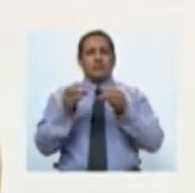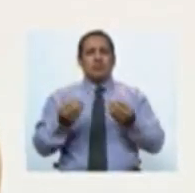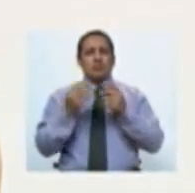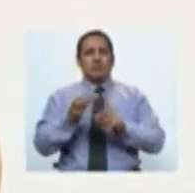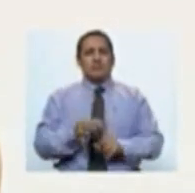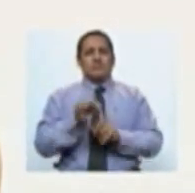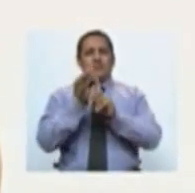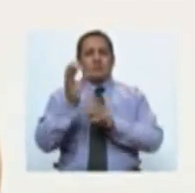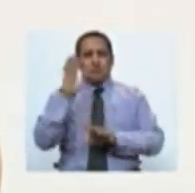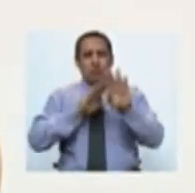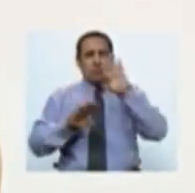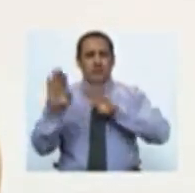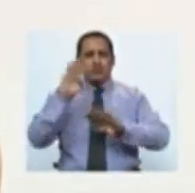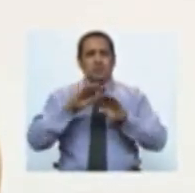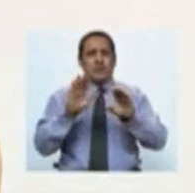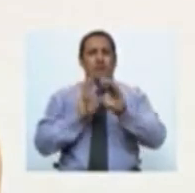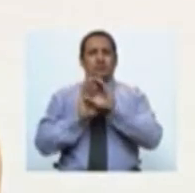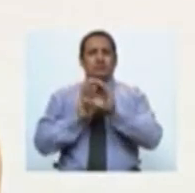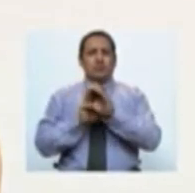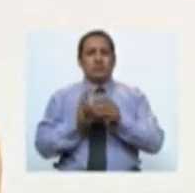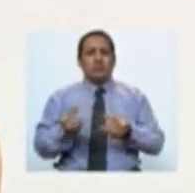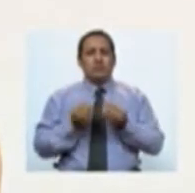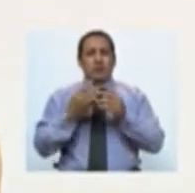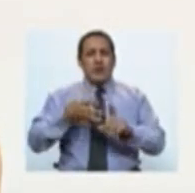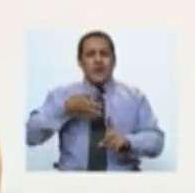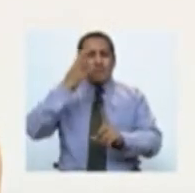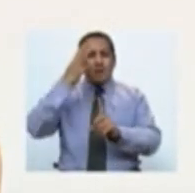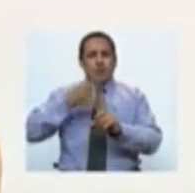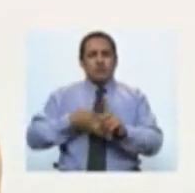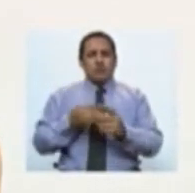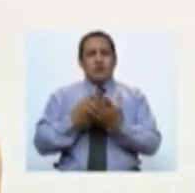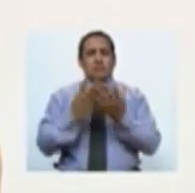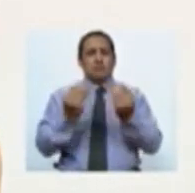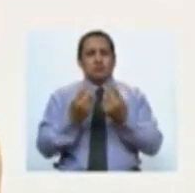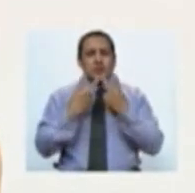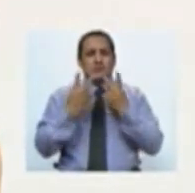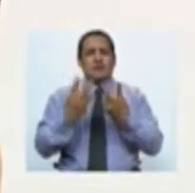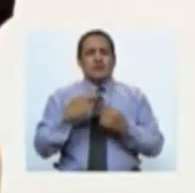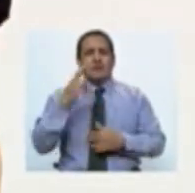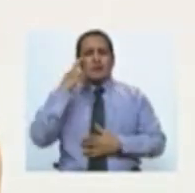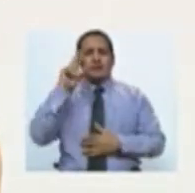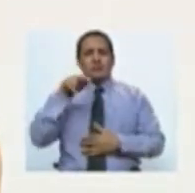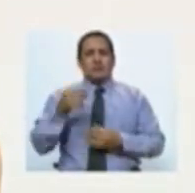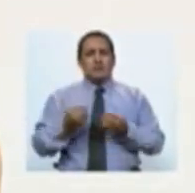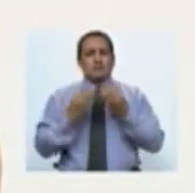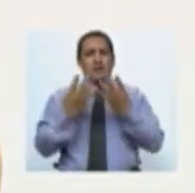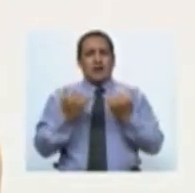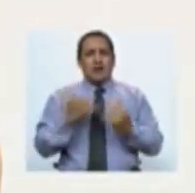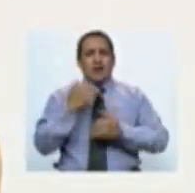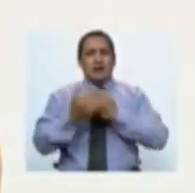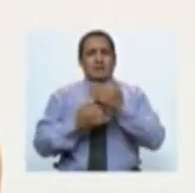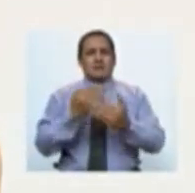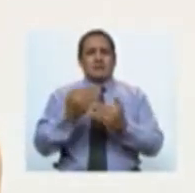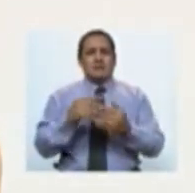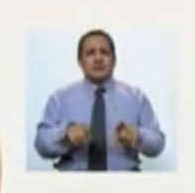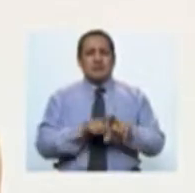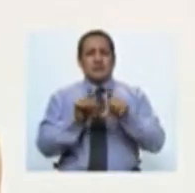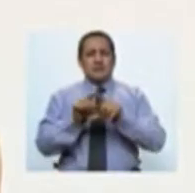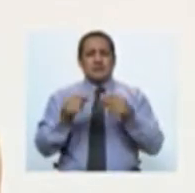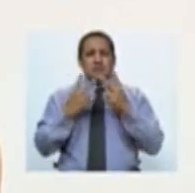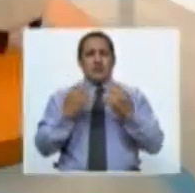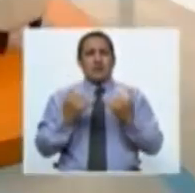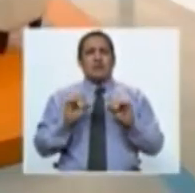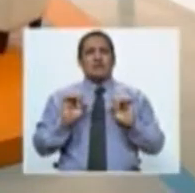hay una especial preocupación de la Constitución por la evaluación a los maestros, en razón de ese bien superior que decía.